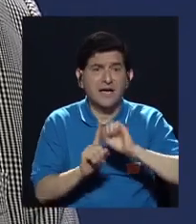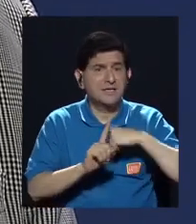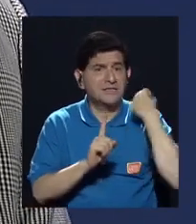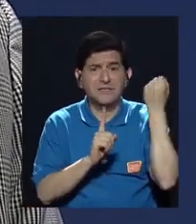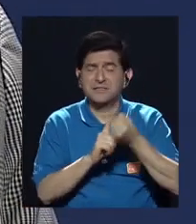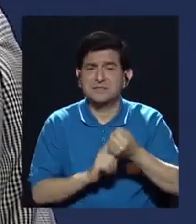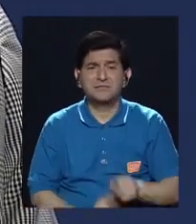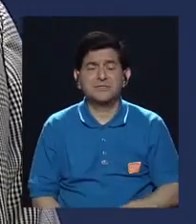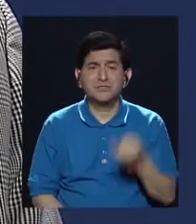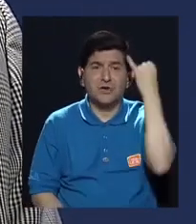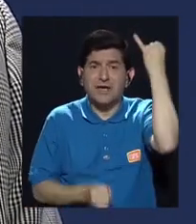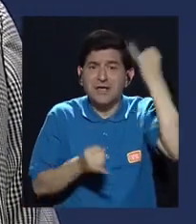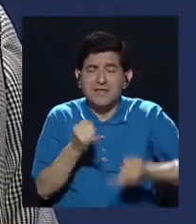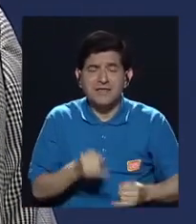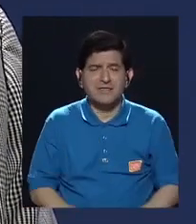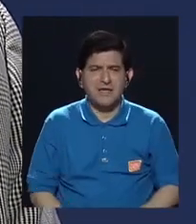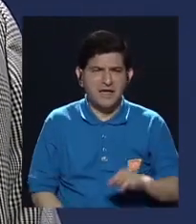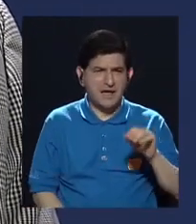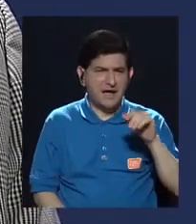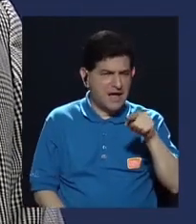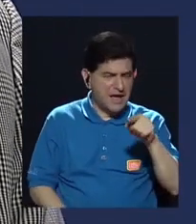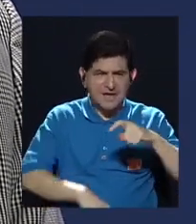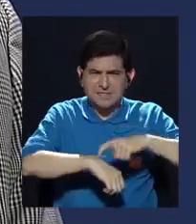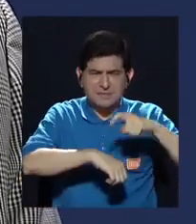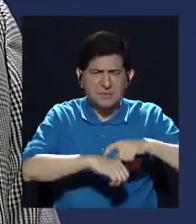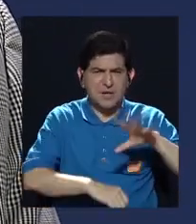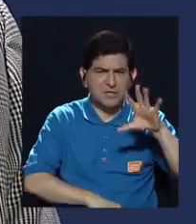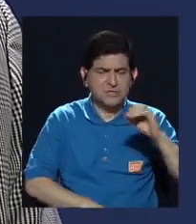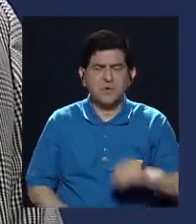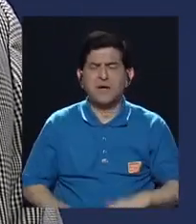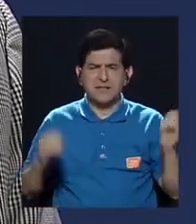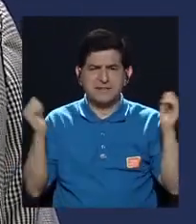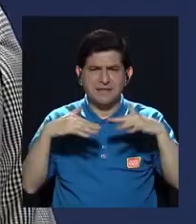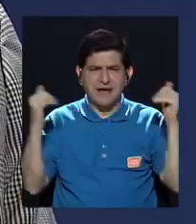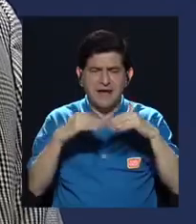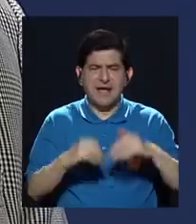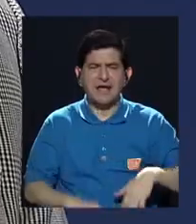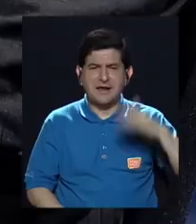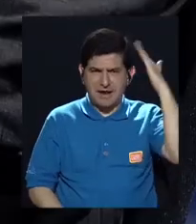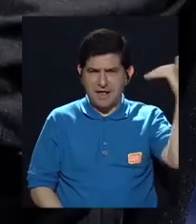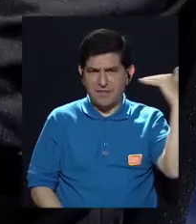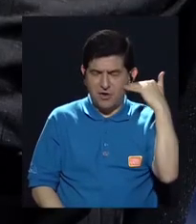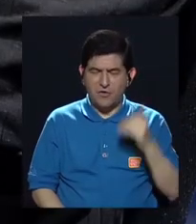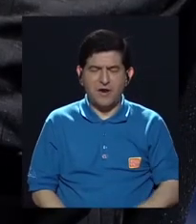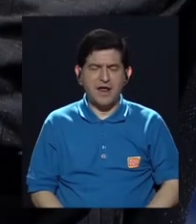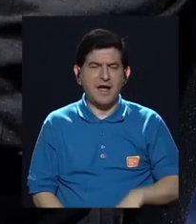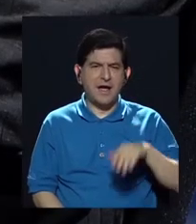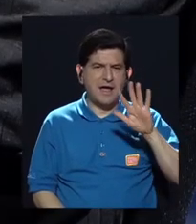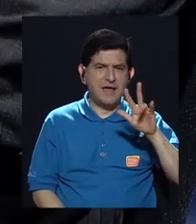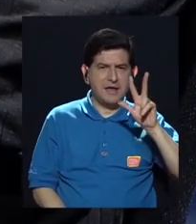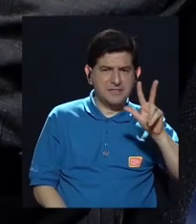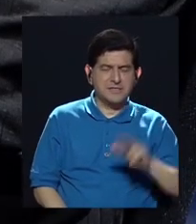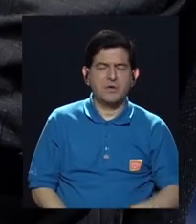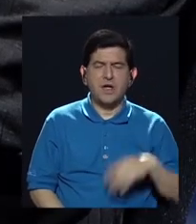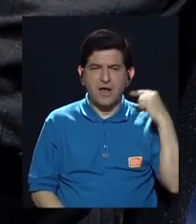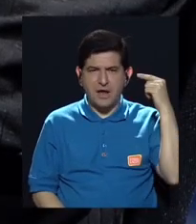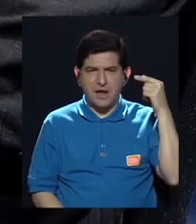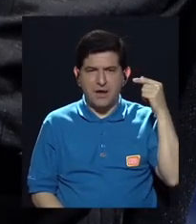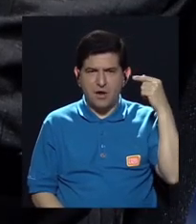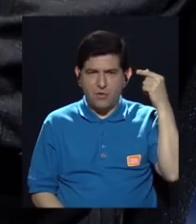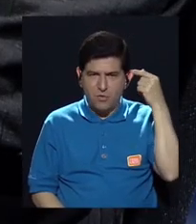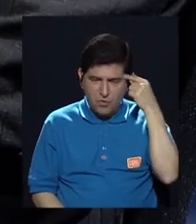mismas conclusiones. Uh-huh. En el 50 estaba empezando la guerra de Corea, en el 53 hubo el golpe de Estado